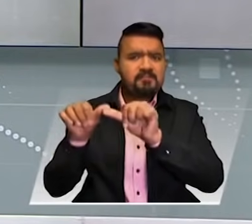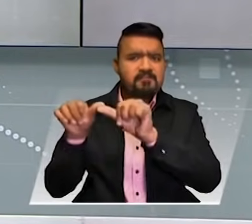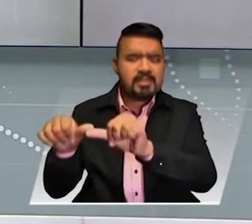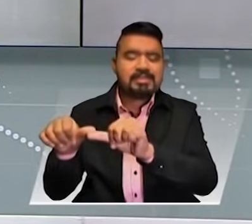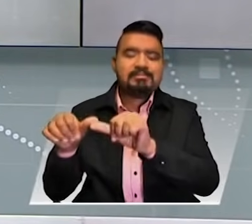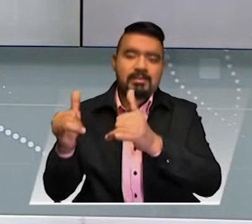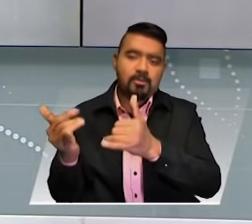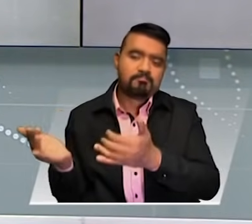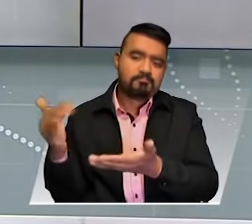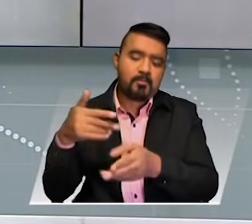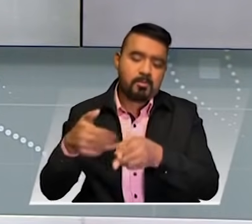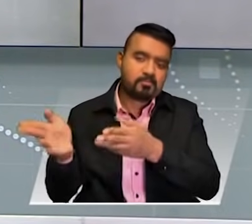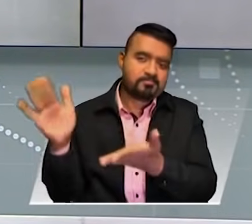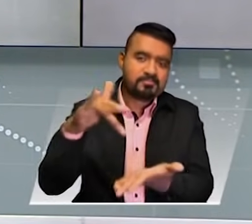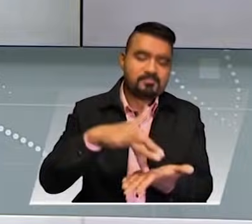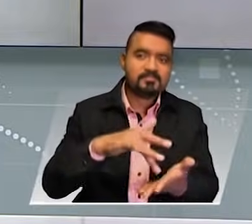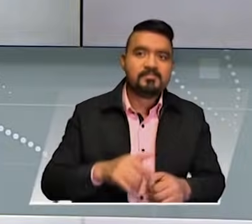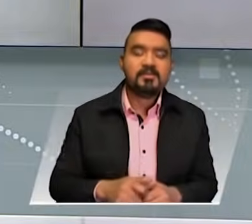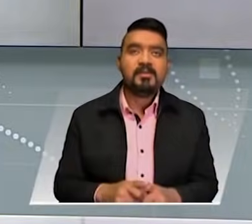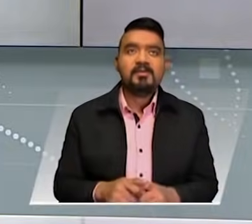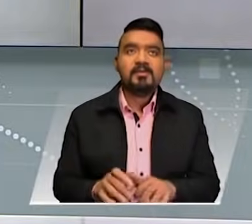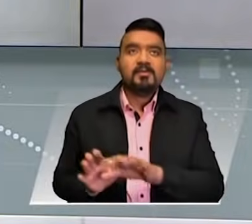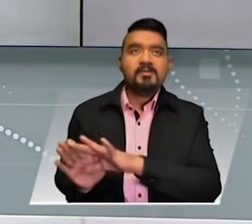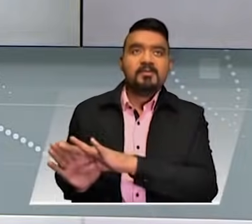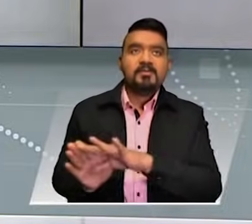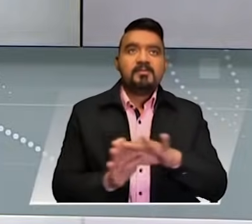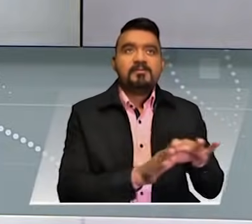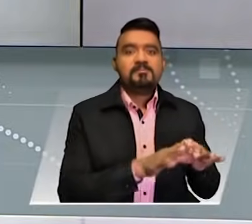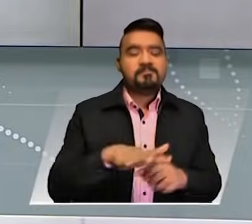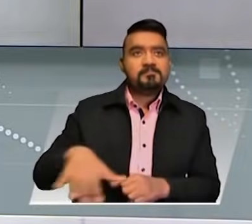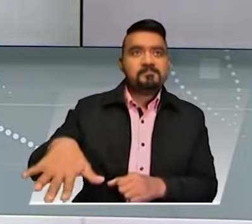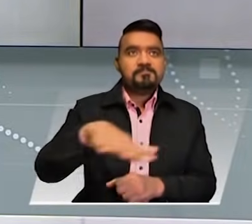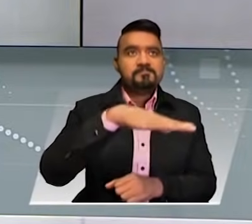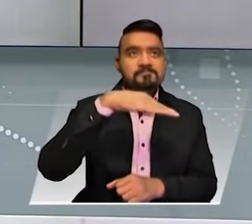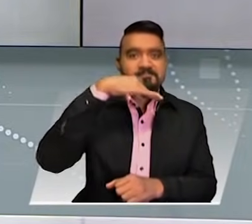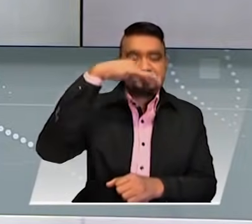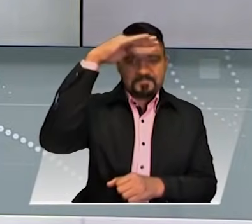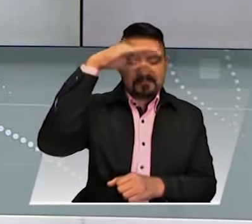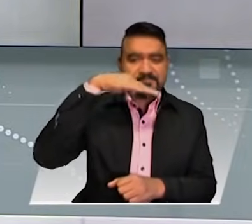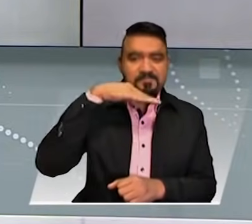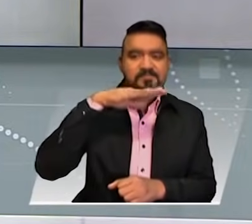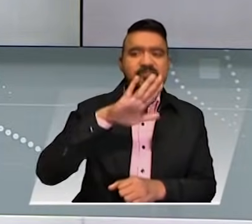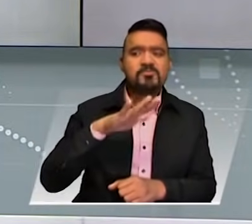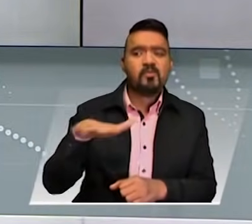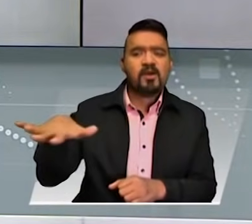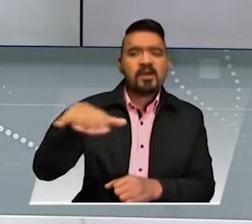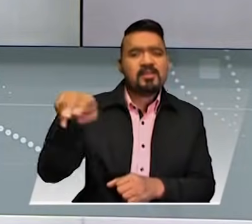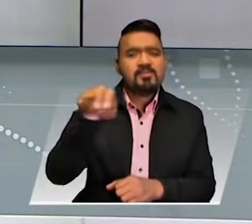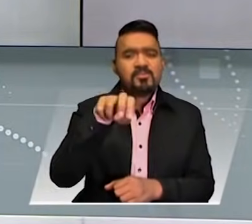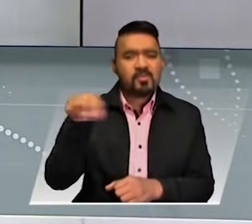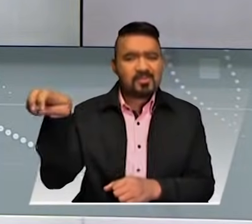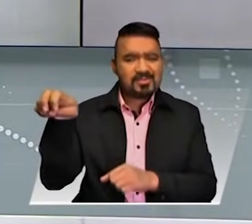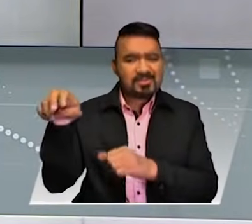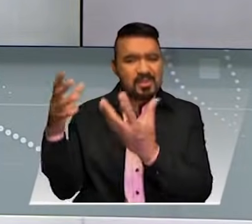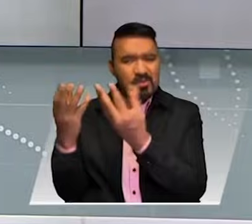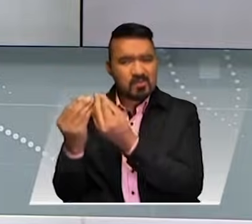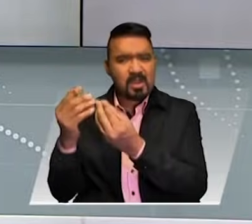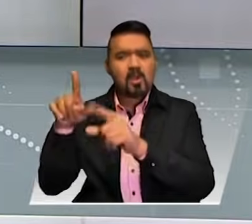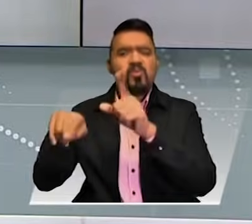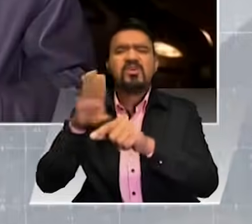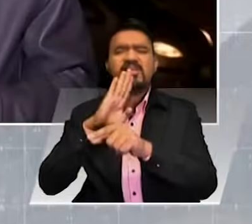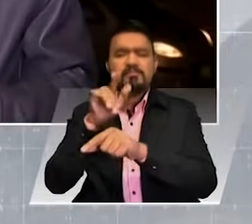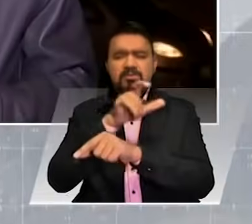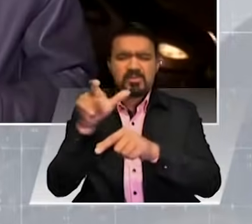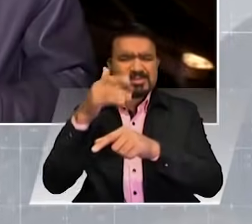Hoy se registró una nueva jornada de protestas de los habitantes del norte del Valle de Aburrá que piden el retiro definitivo de los peajes. Diego Cañaveral,